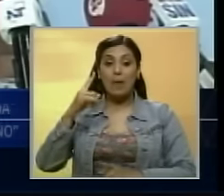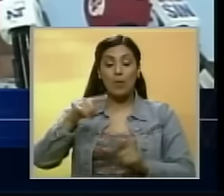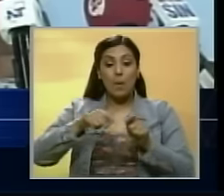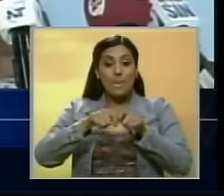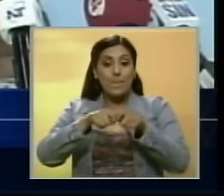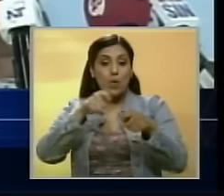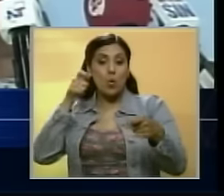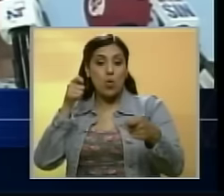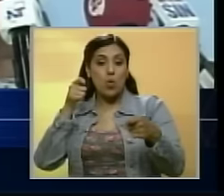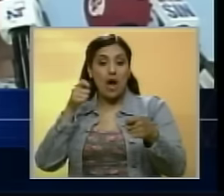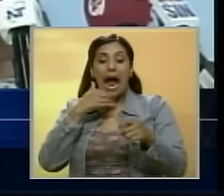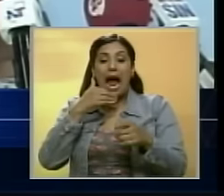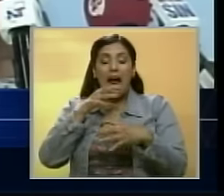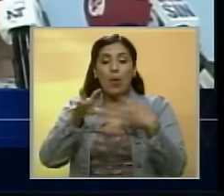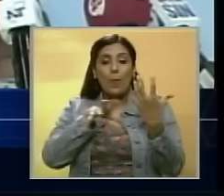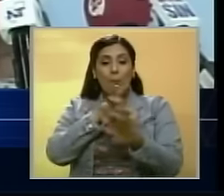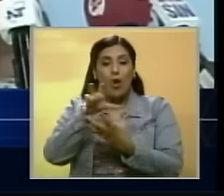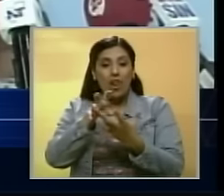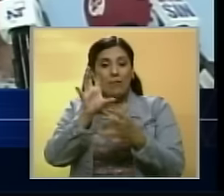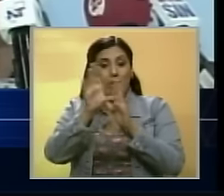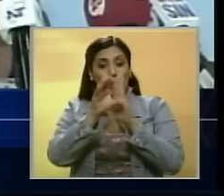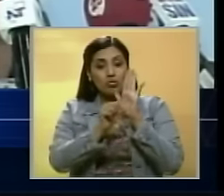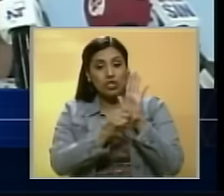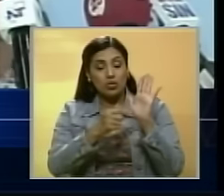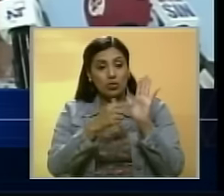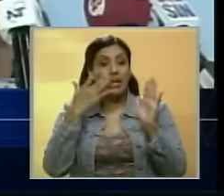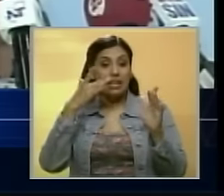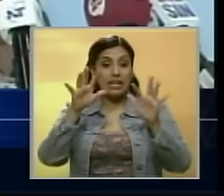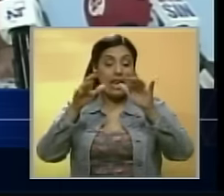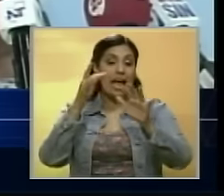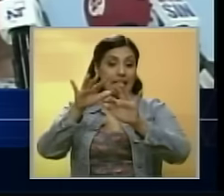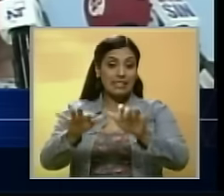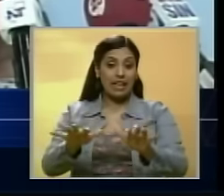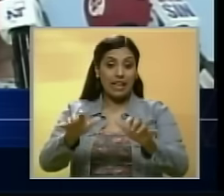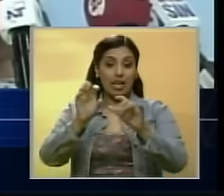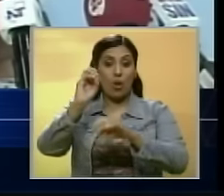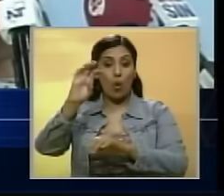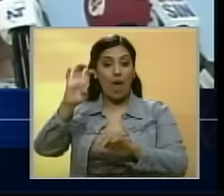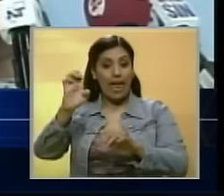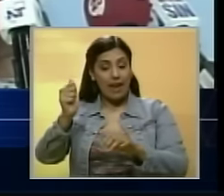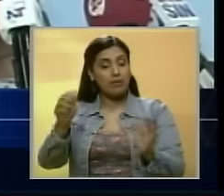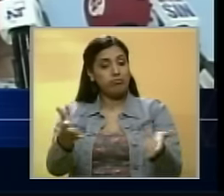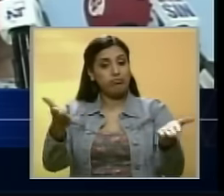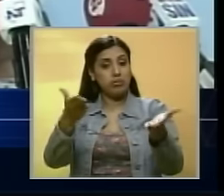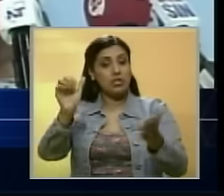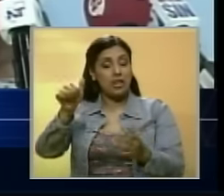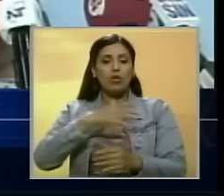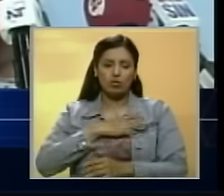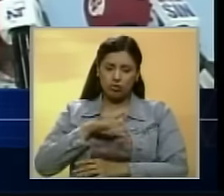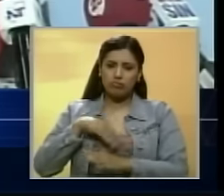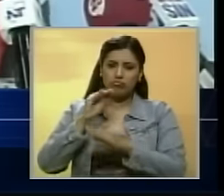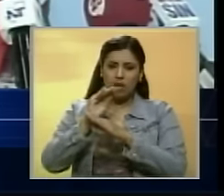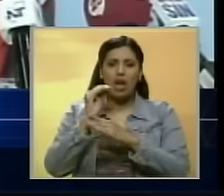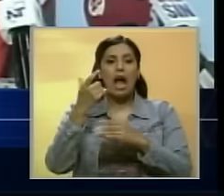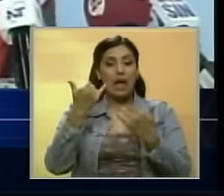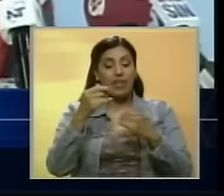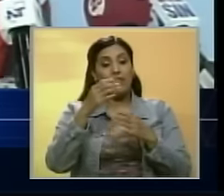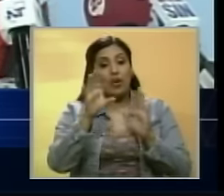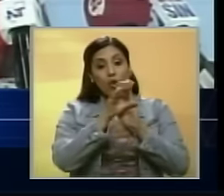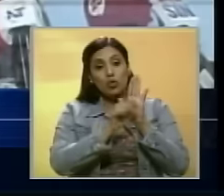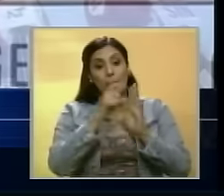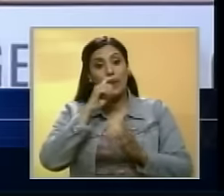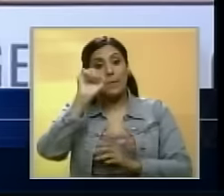ruptura del orden constitucional en Venezuela que es lo que pretende promover el secretario de esta organización bueno corresponde que se proteja al gobierno legítimo y